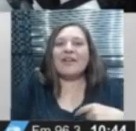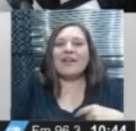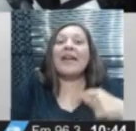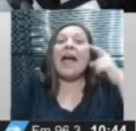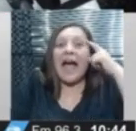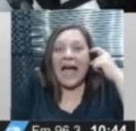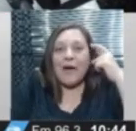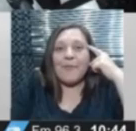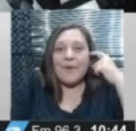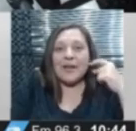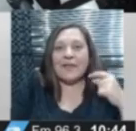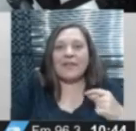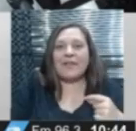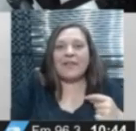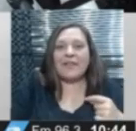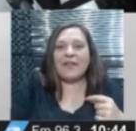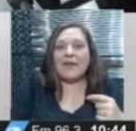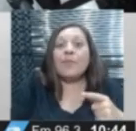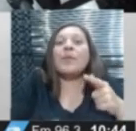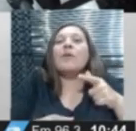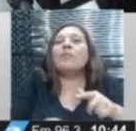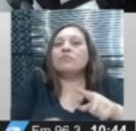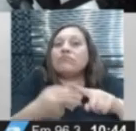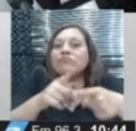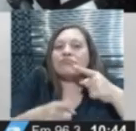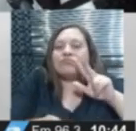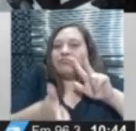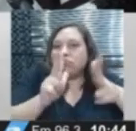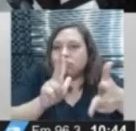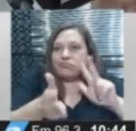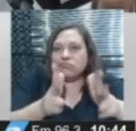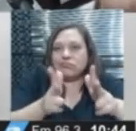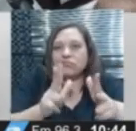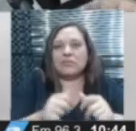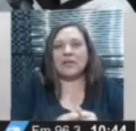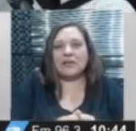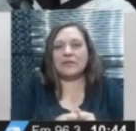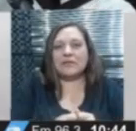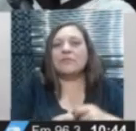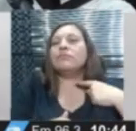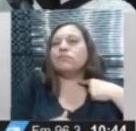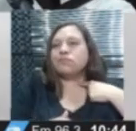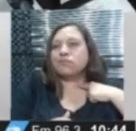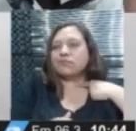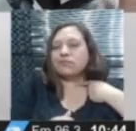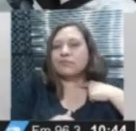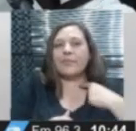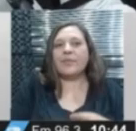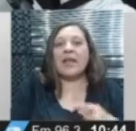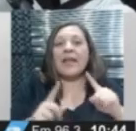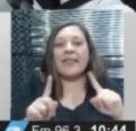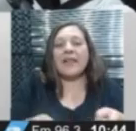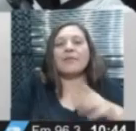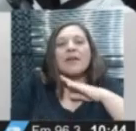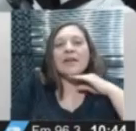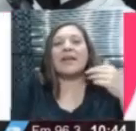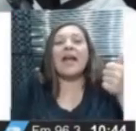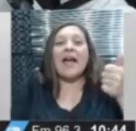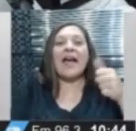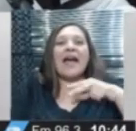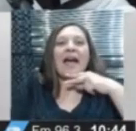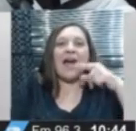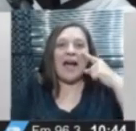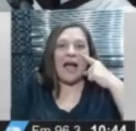panafricano de señas de Vera y también está Javi Díaz al que no he saludado Hola Javi cómo